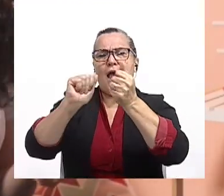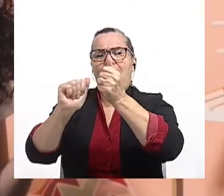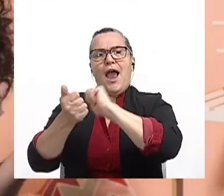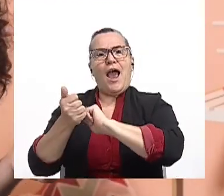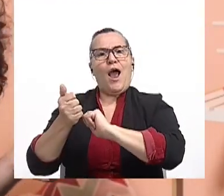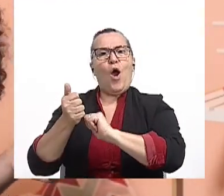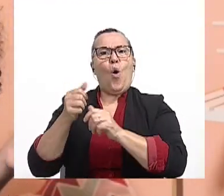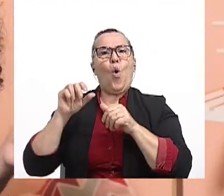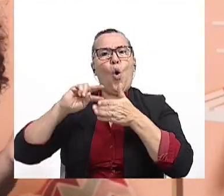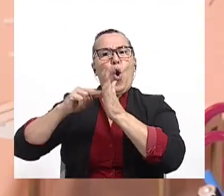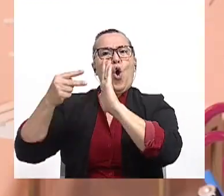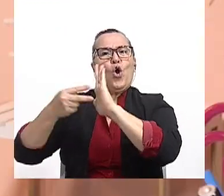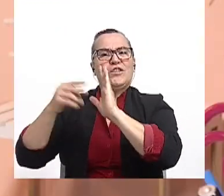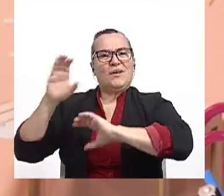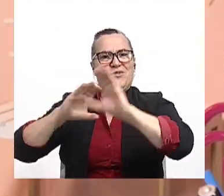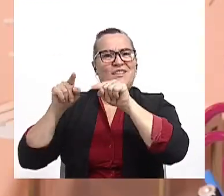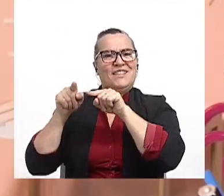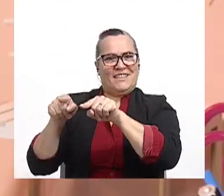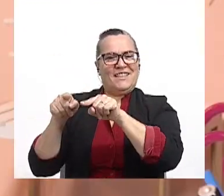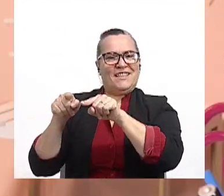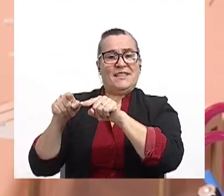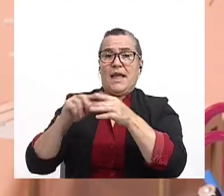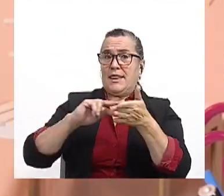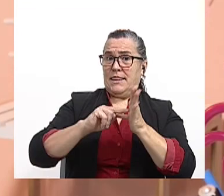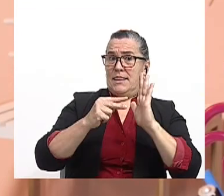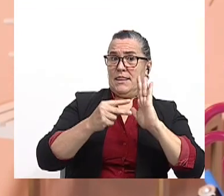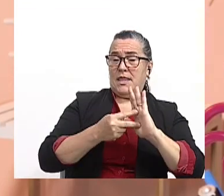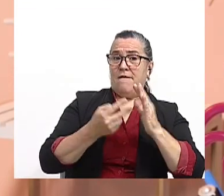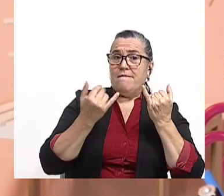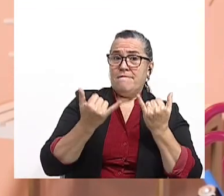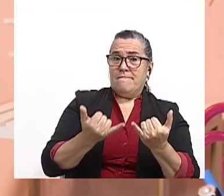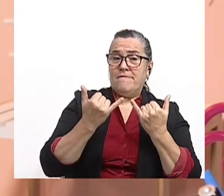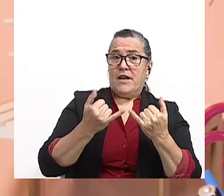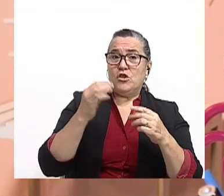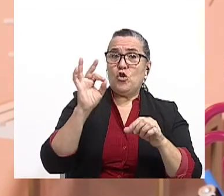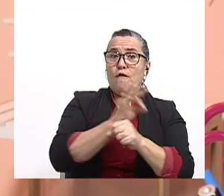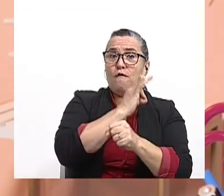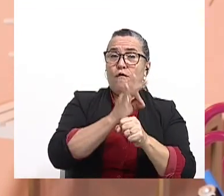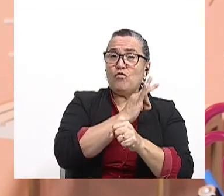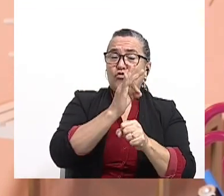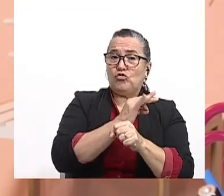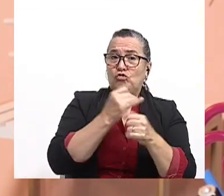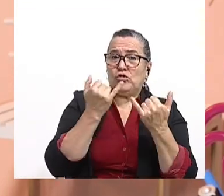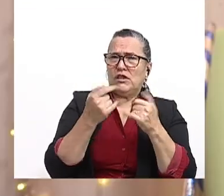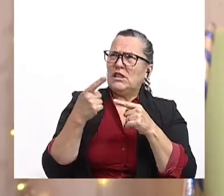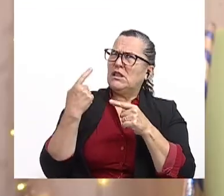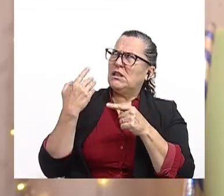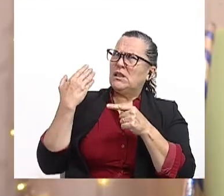un concepto científico. La definición moderna de funciones se utiliza desde